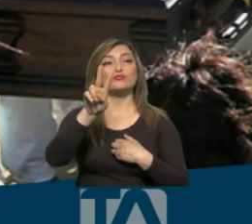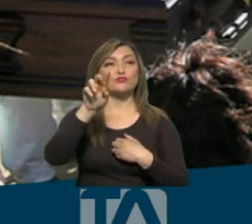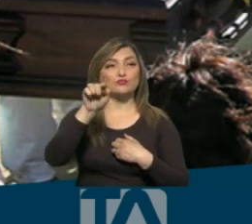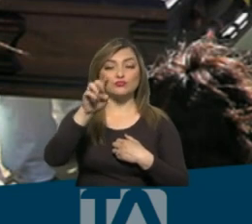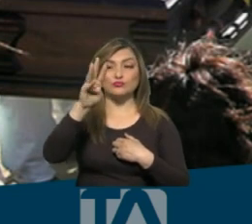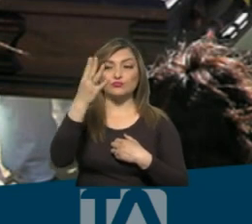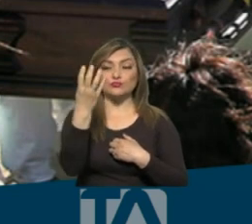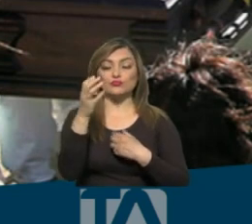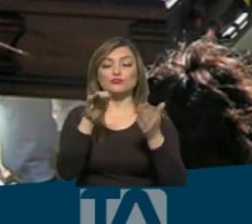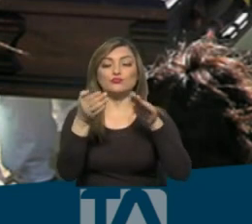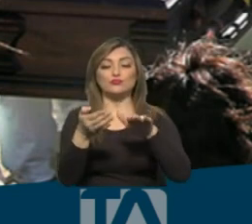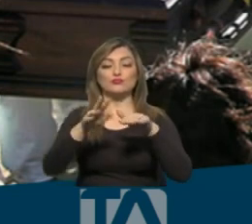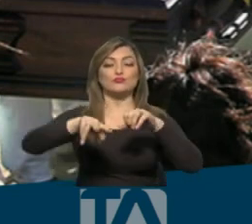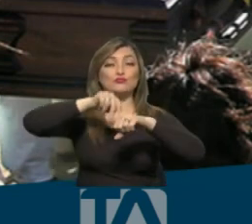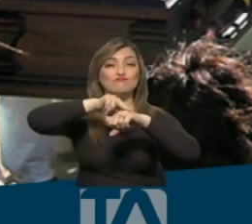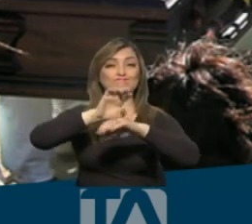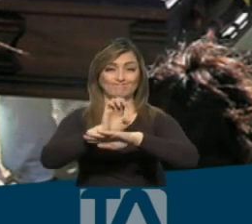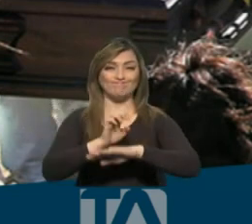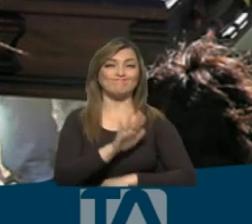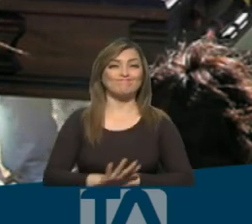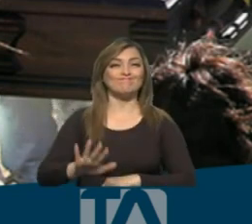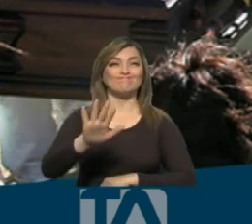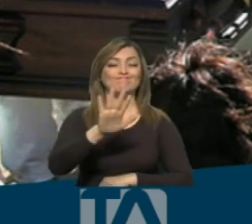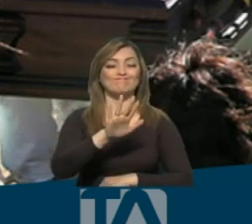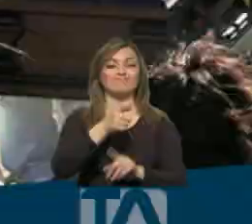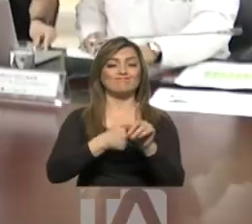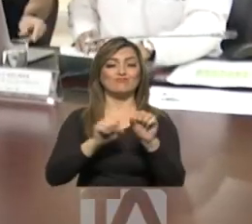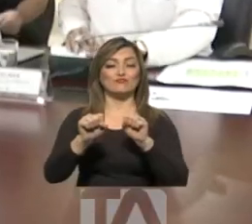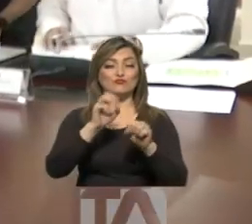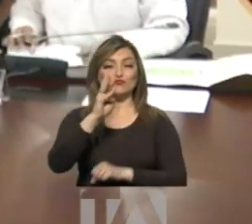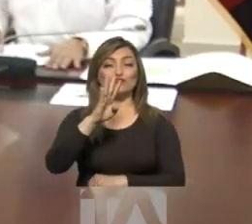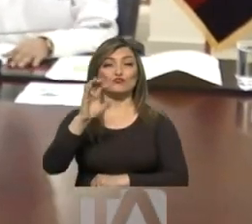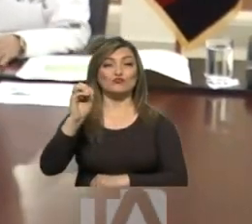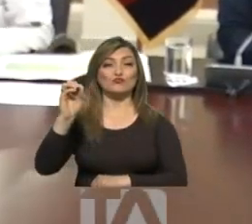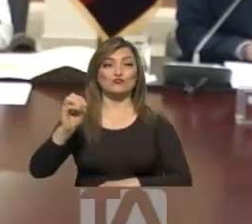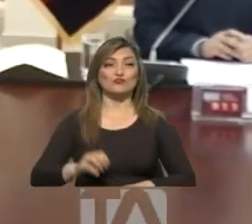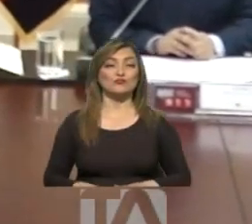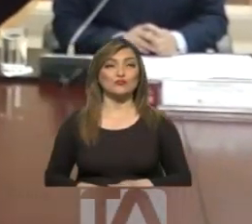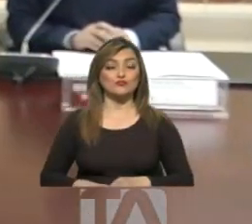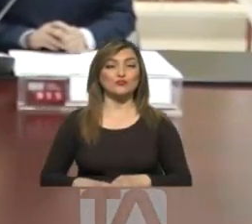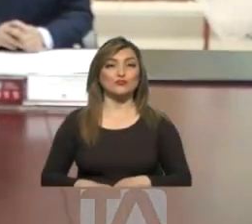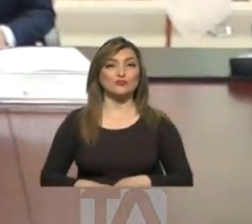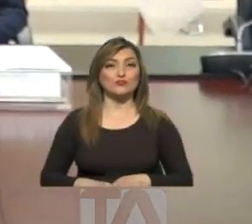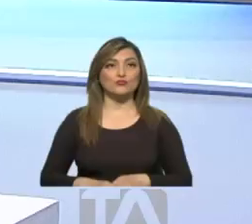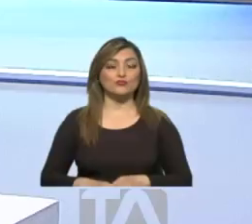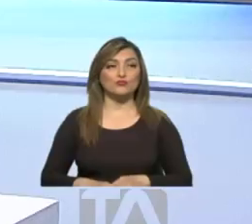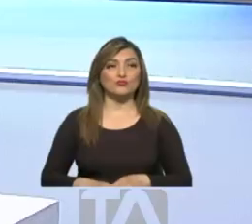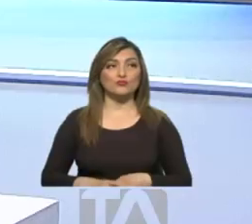152.614 defunciones a nivel nacional, en lo que va de mayo 6.400. Daniela Valencia, 24